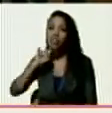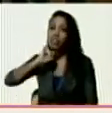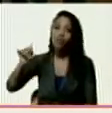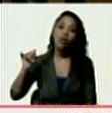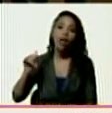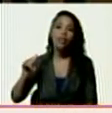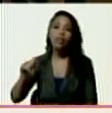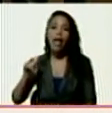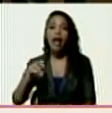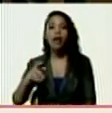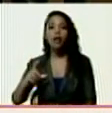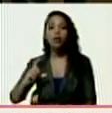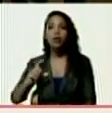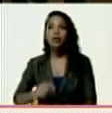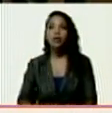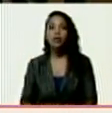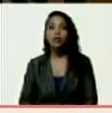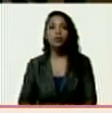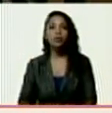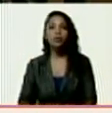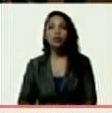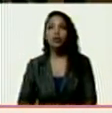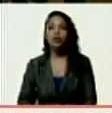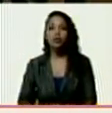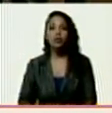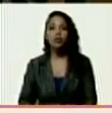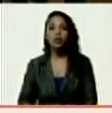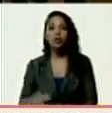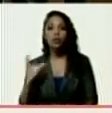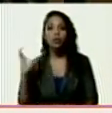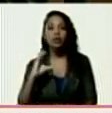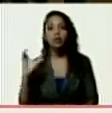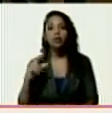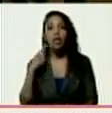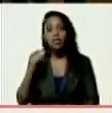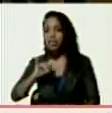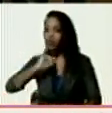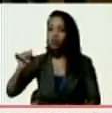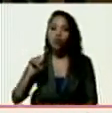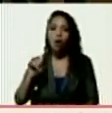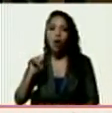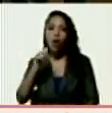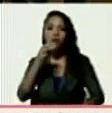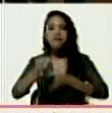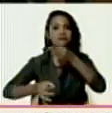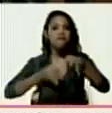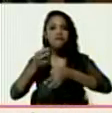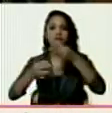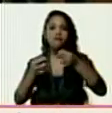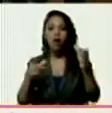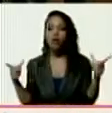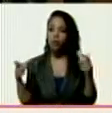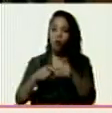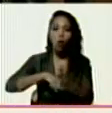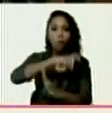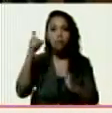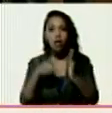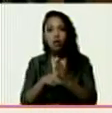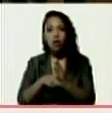Por cierto, el doctor Humberto Calderón Berti, de forma responsable, denunció con argumentos concretos, con hechos